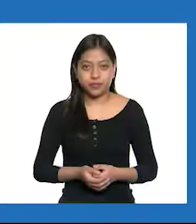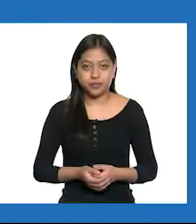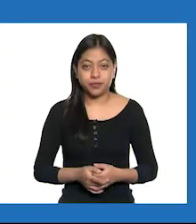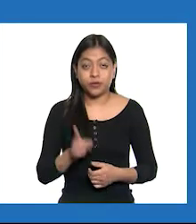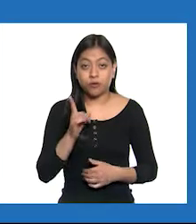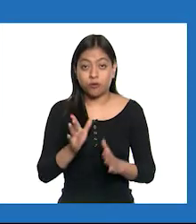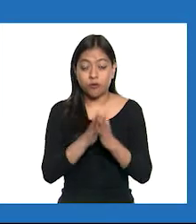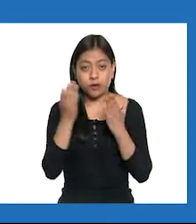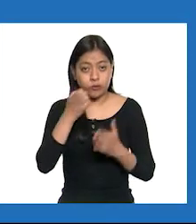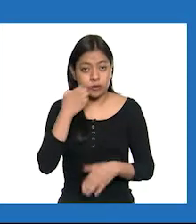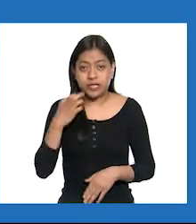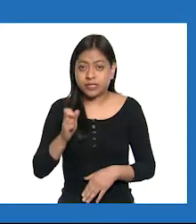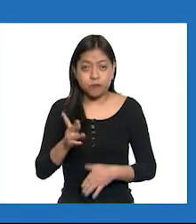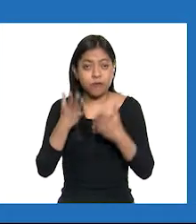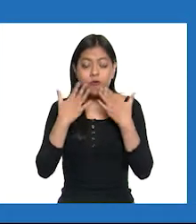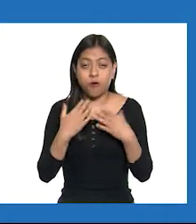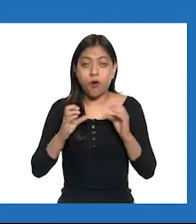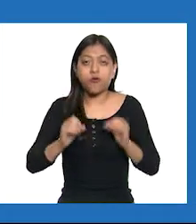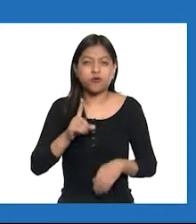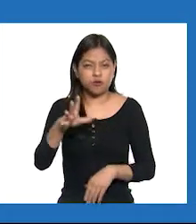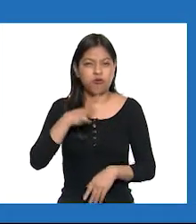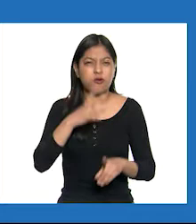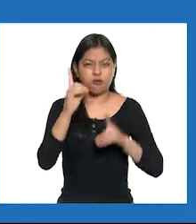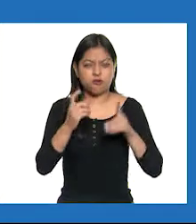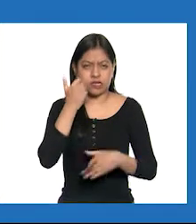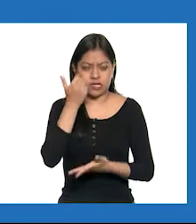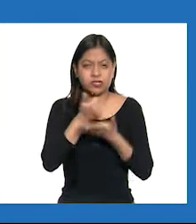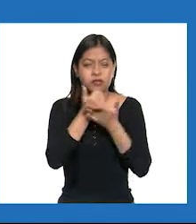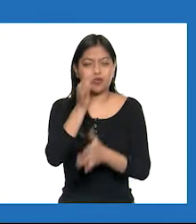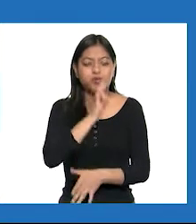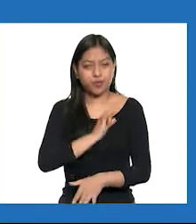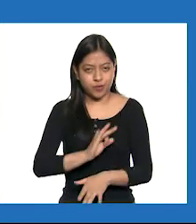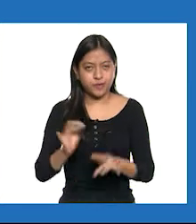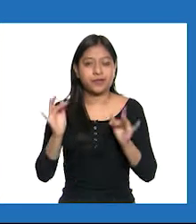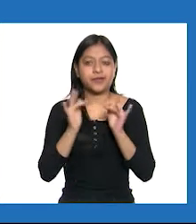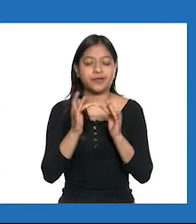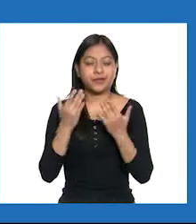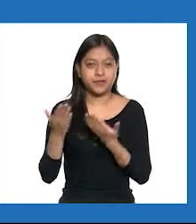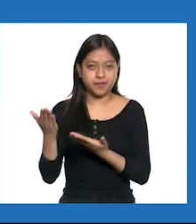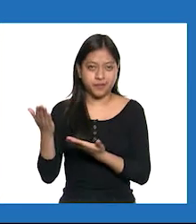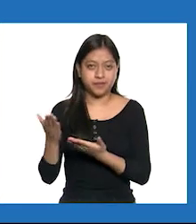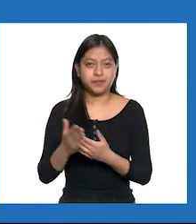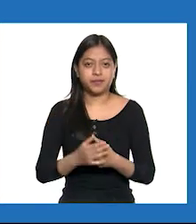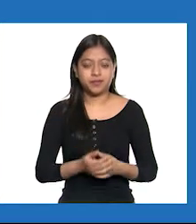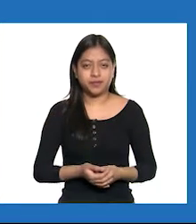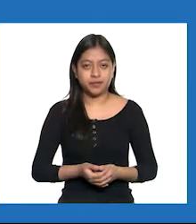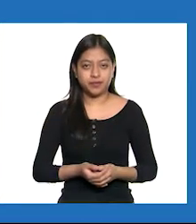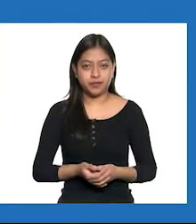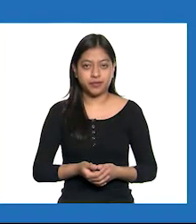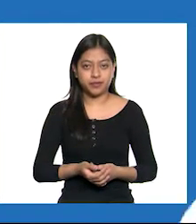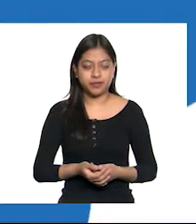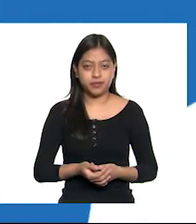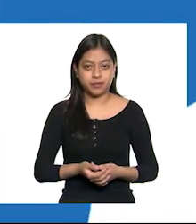Si no tienes los libros de texto o necesitas ayuda para resolver tus dudas, contáctanos.